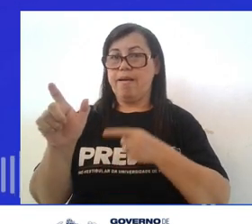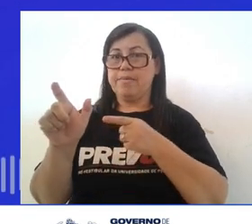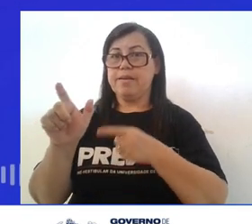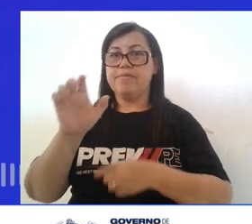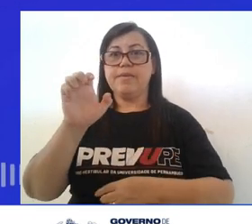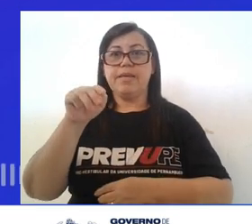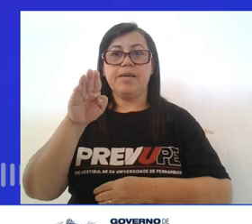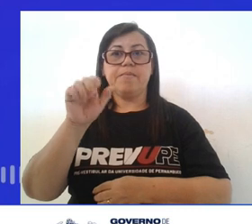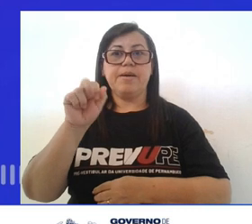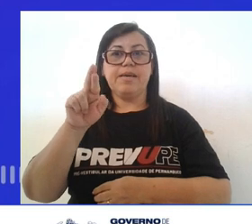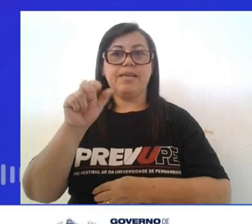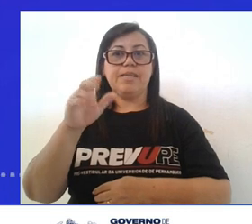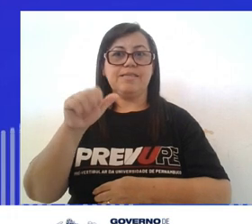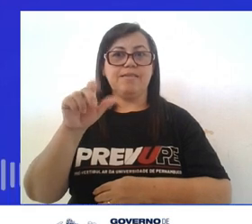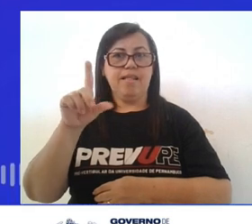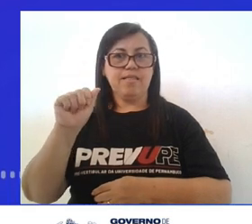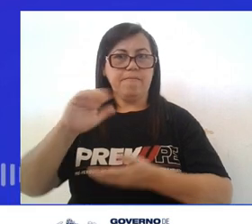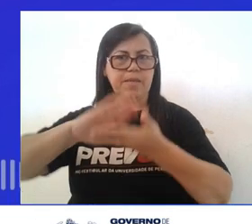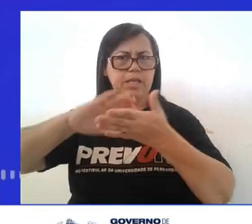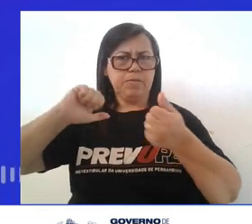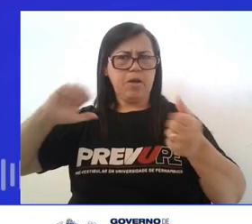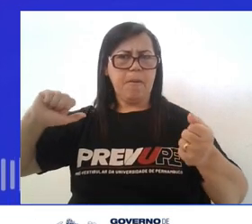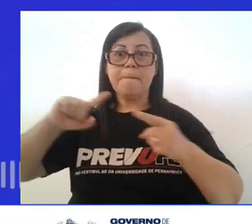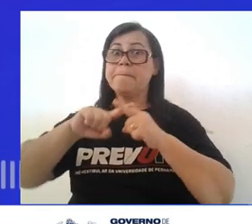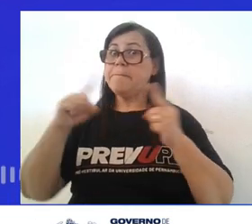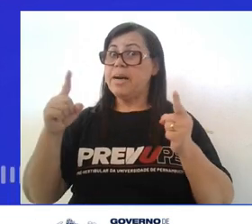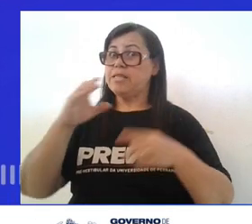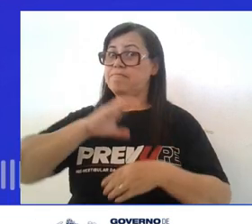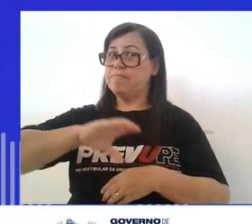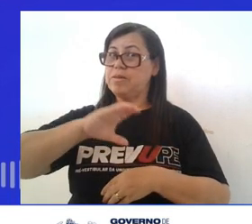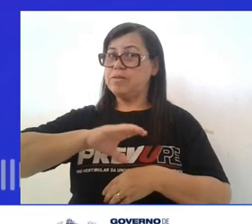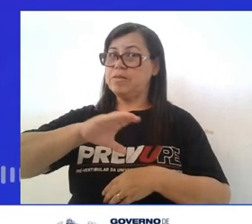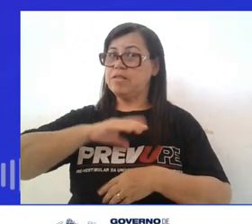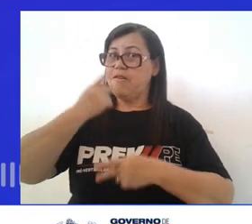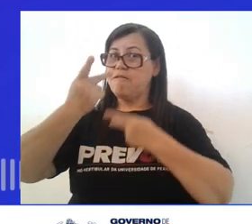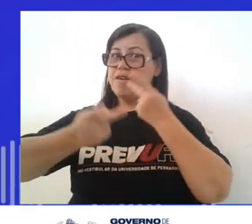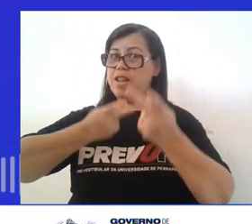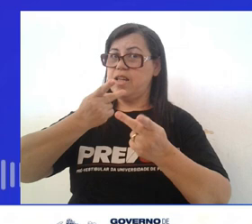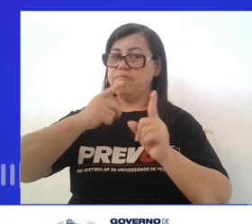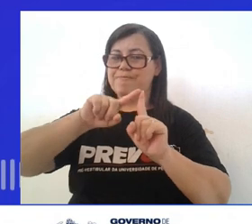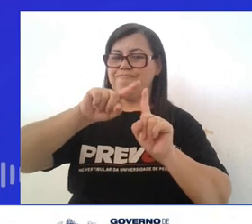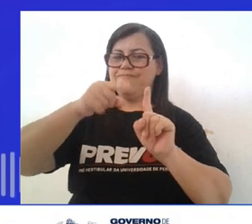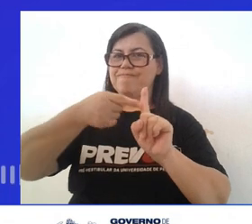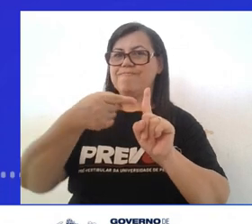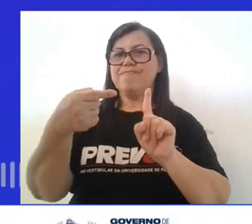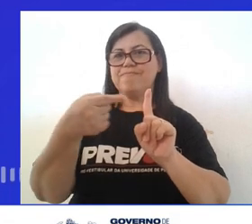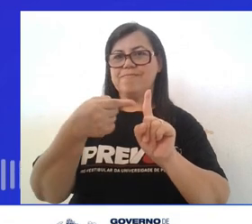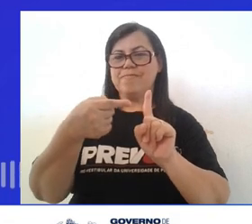Otra cosa que también me parece un elemento muy importante es que a cada párrafo del texto podáis parar para ir